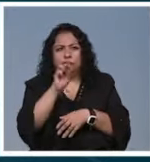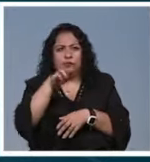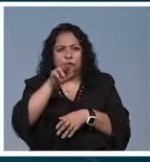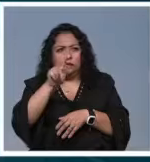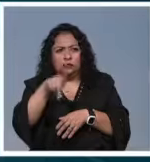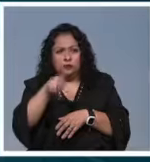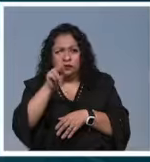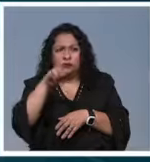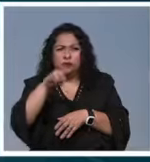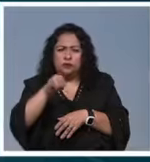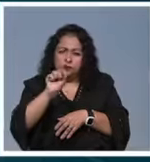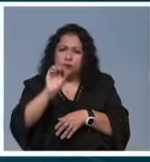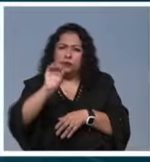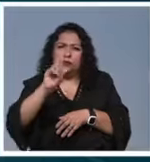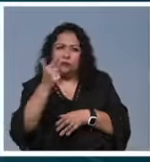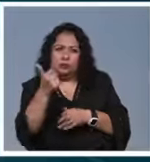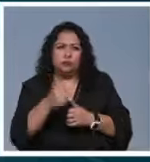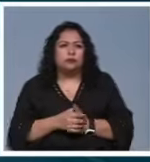mexico.mutec.org.